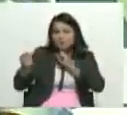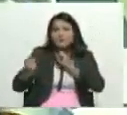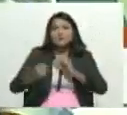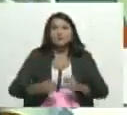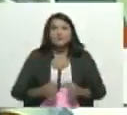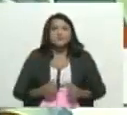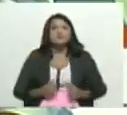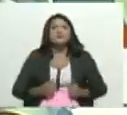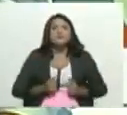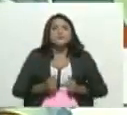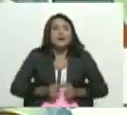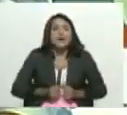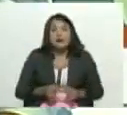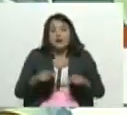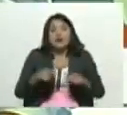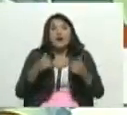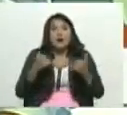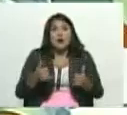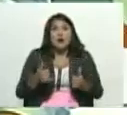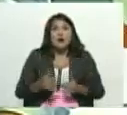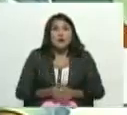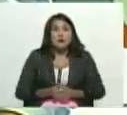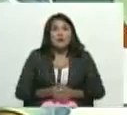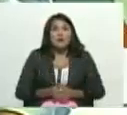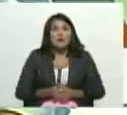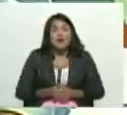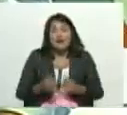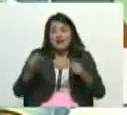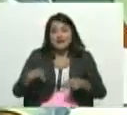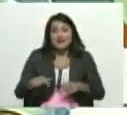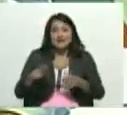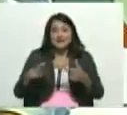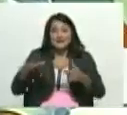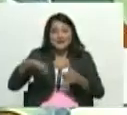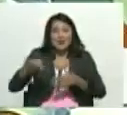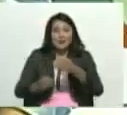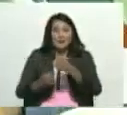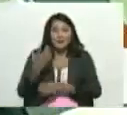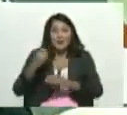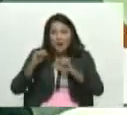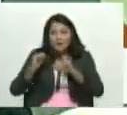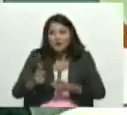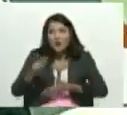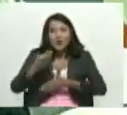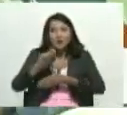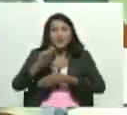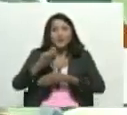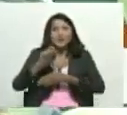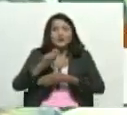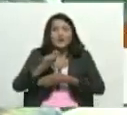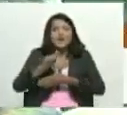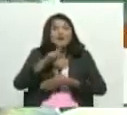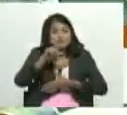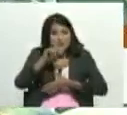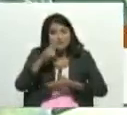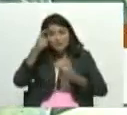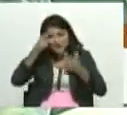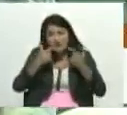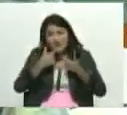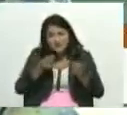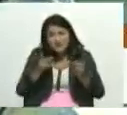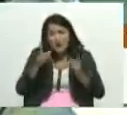acá estamos desde lleno de telesur echave decía una cosa sobre la cultura cuando